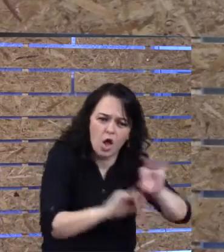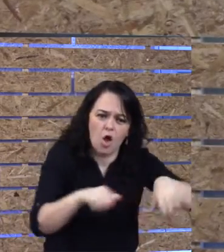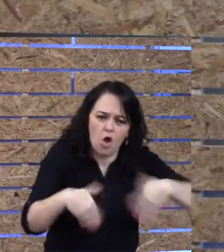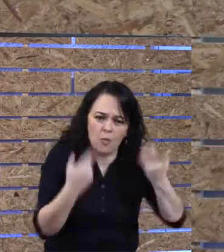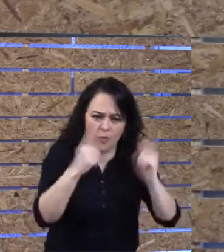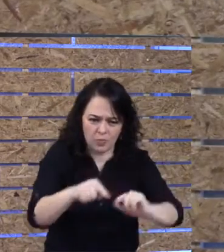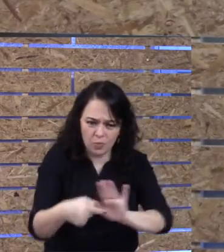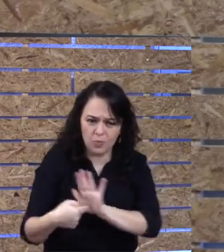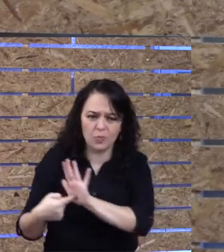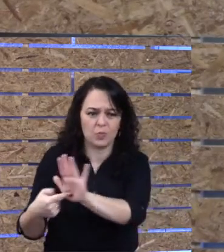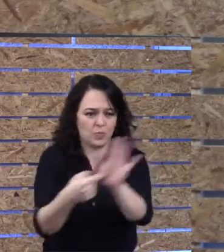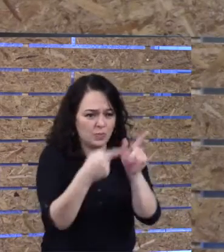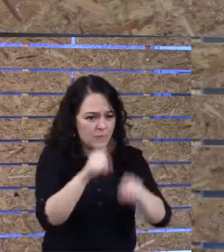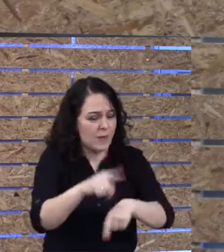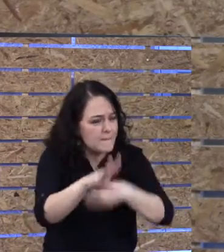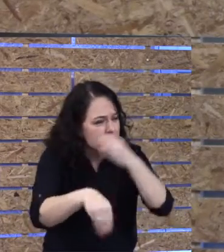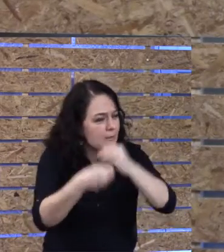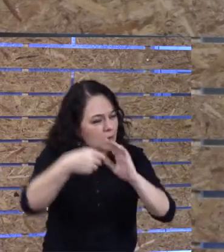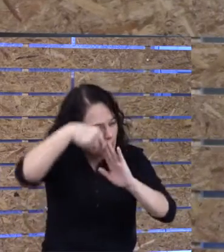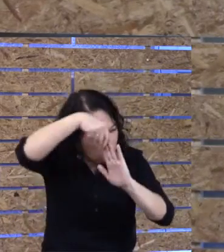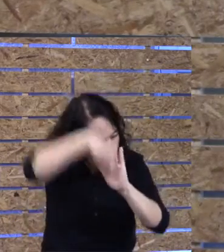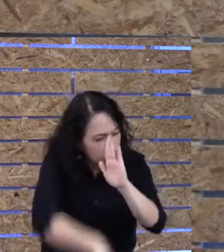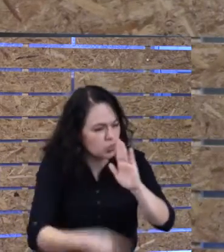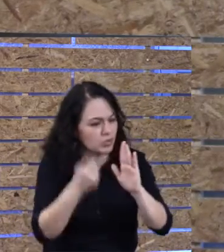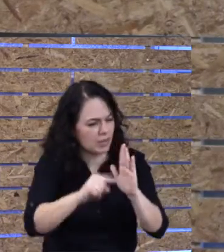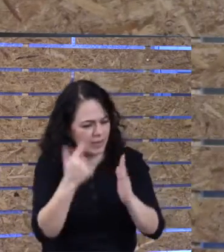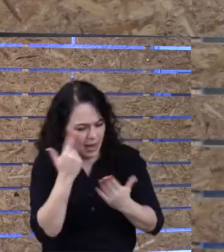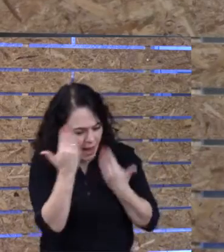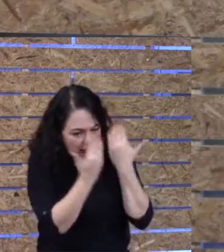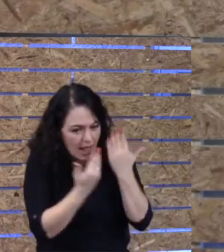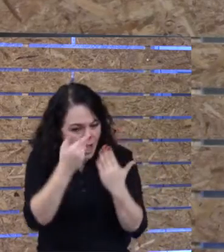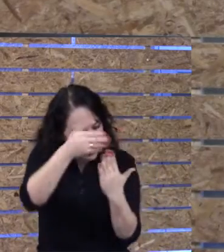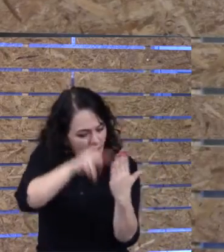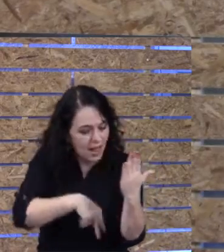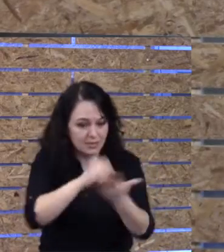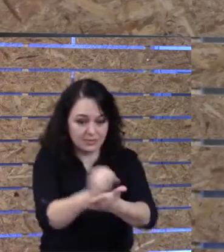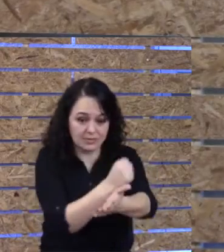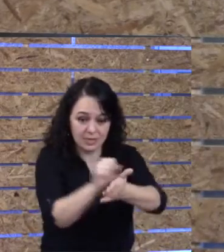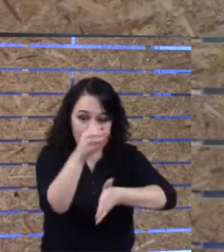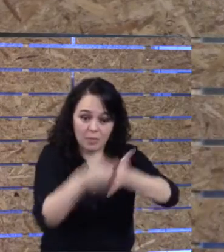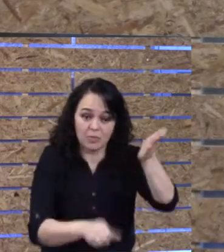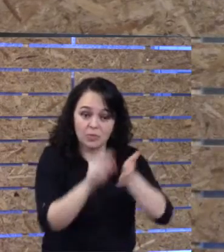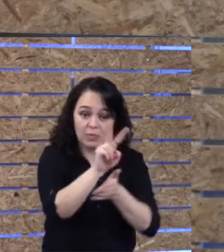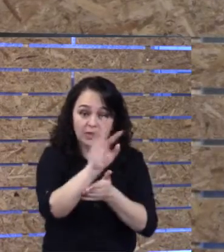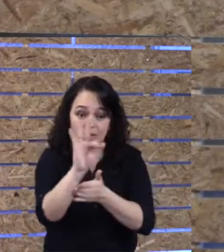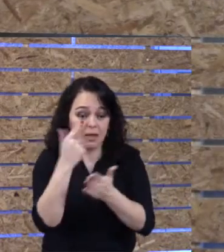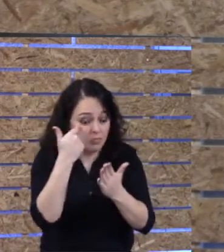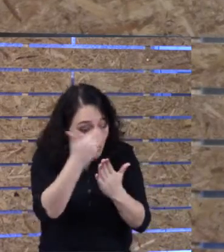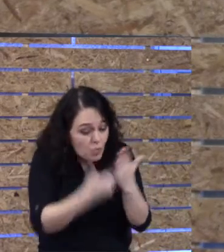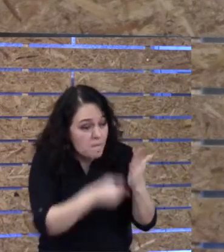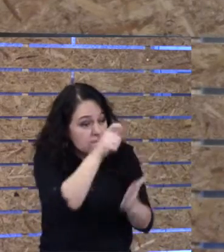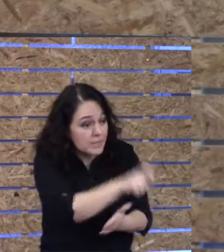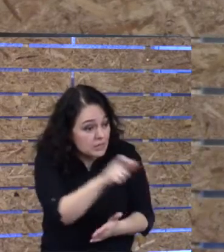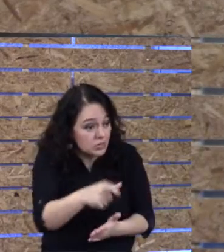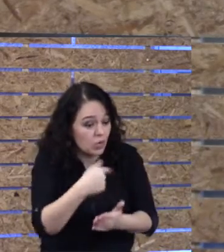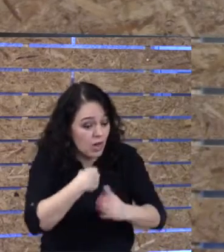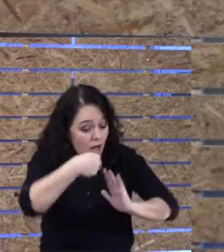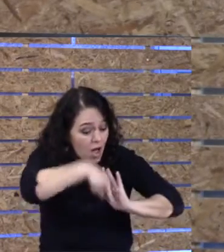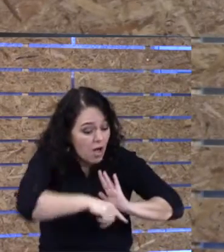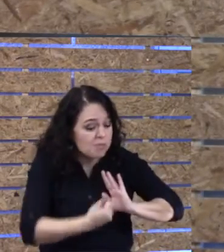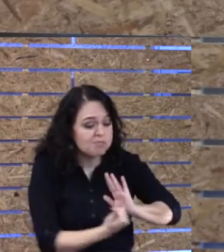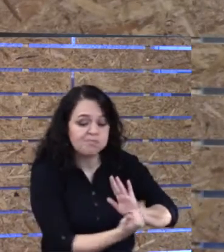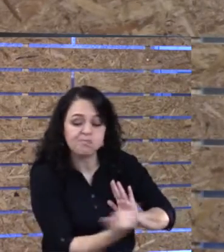de lo metafórico, debemos decir que aquí se describe la condición humana. No crean, por